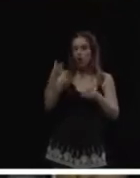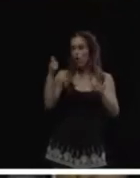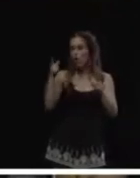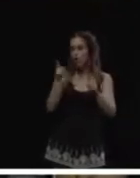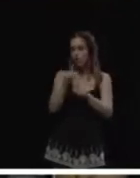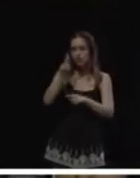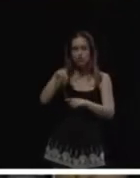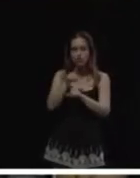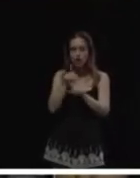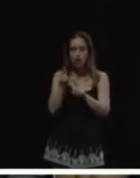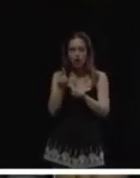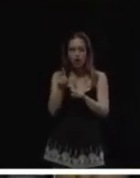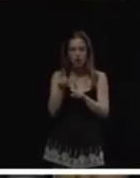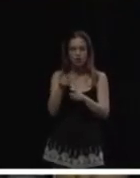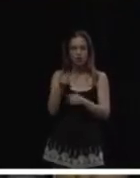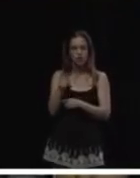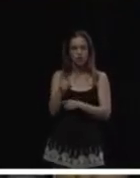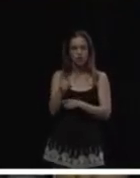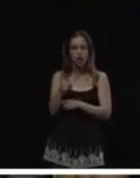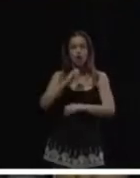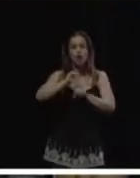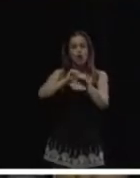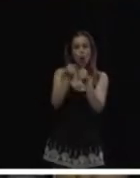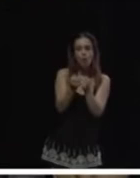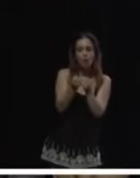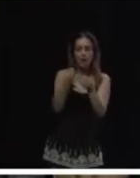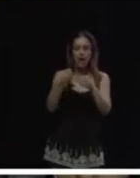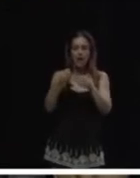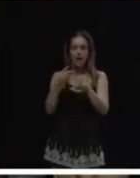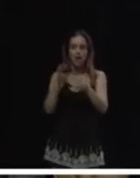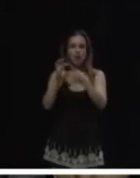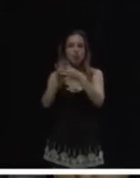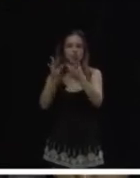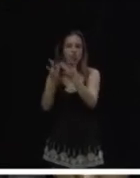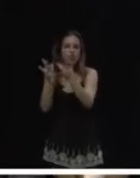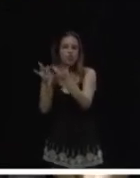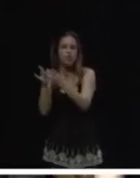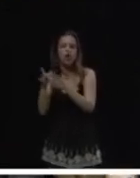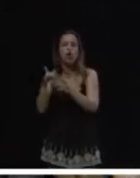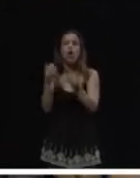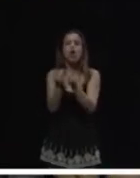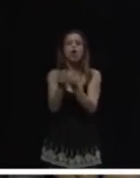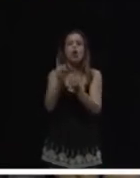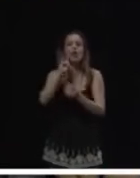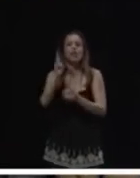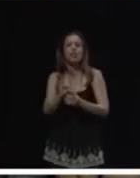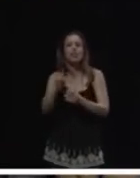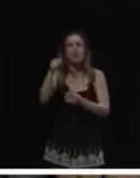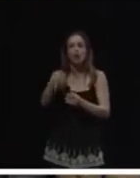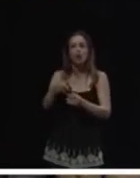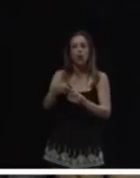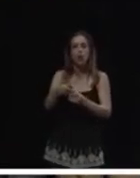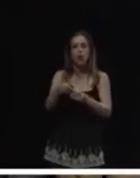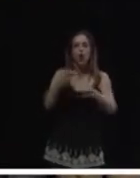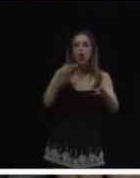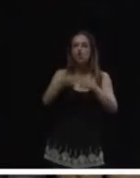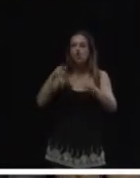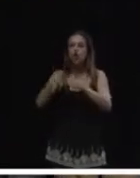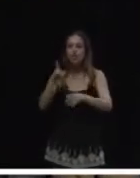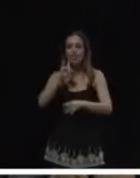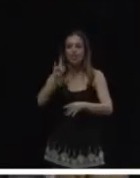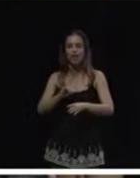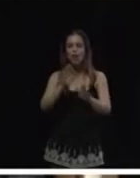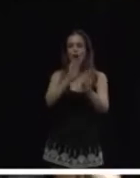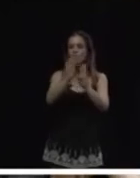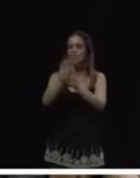no ha sido romper con los vínculos con Endesa, que están dejando con cortes de luz a aproximadamente 40.000 vecinos